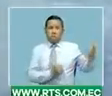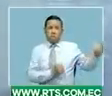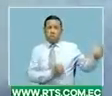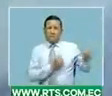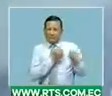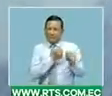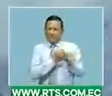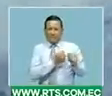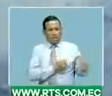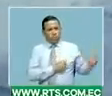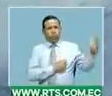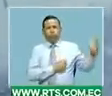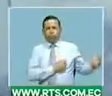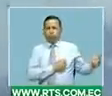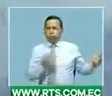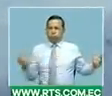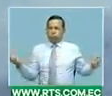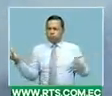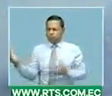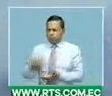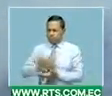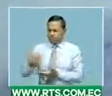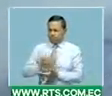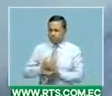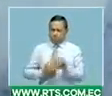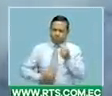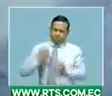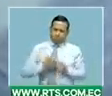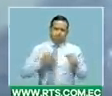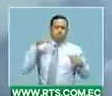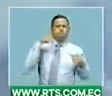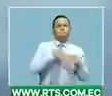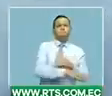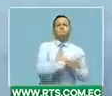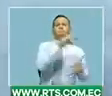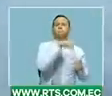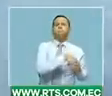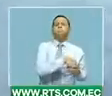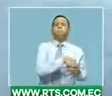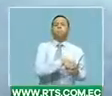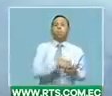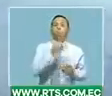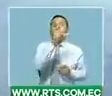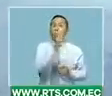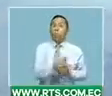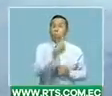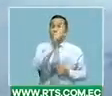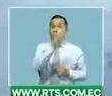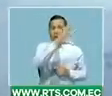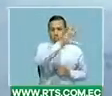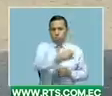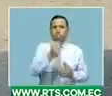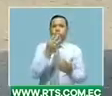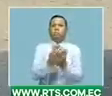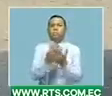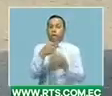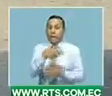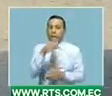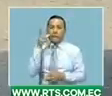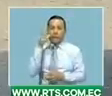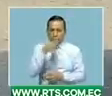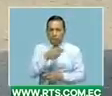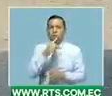armas. Estamos investigando, tuvimos una persona detenida, posible sospechoso. Estamos tratando también